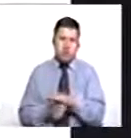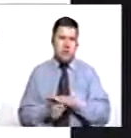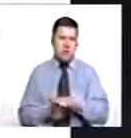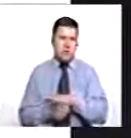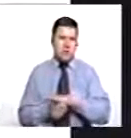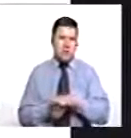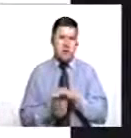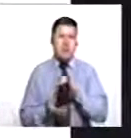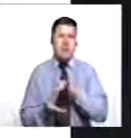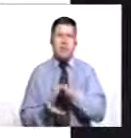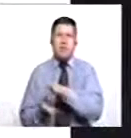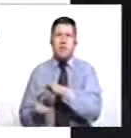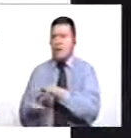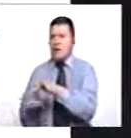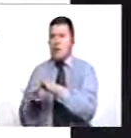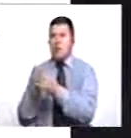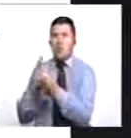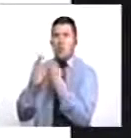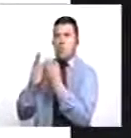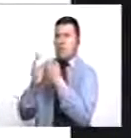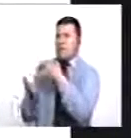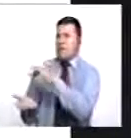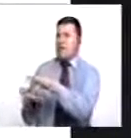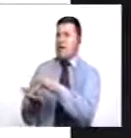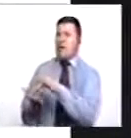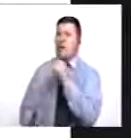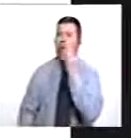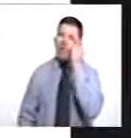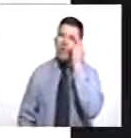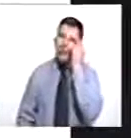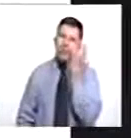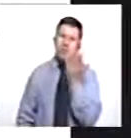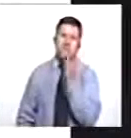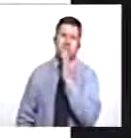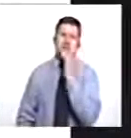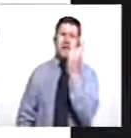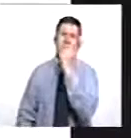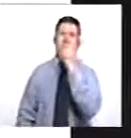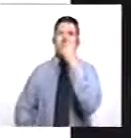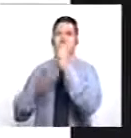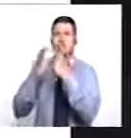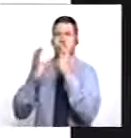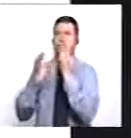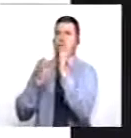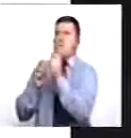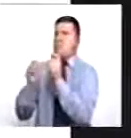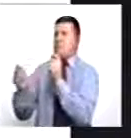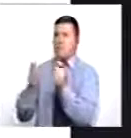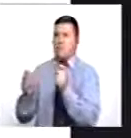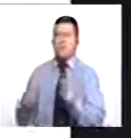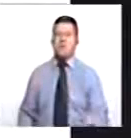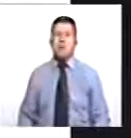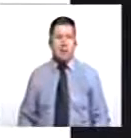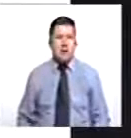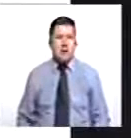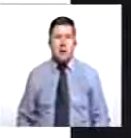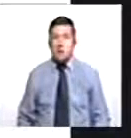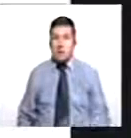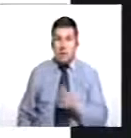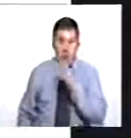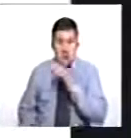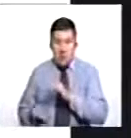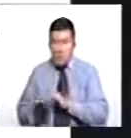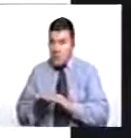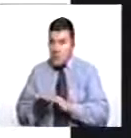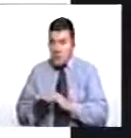de la deuda con todos los proveedores, incluyendo lógicamente los agentes generadores, situación que de no resolverse